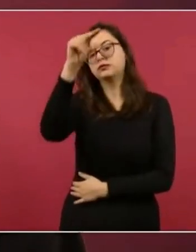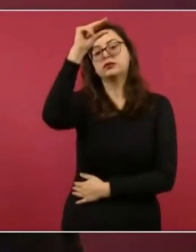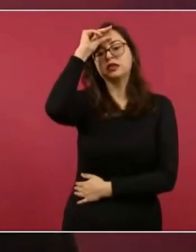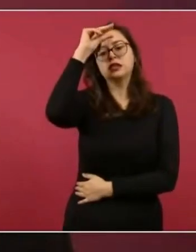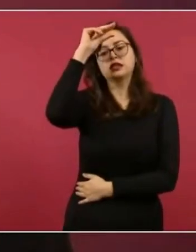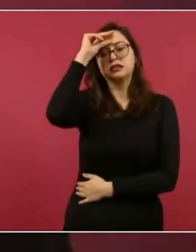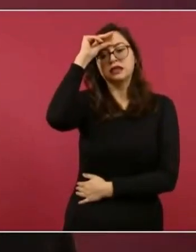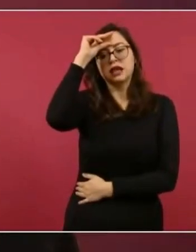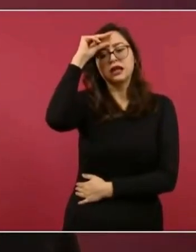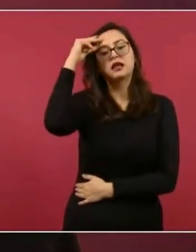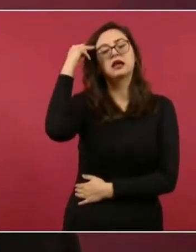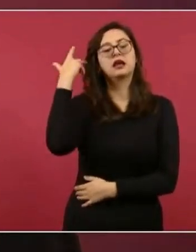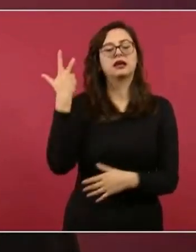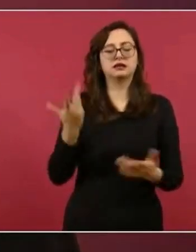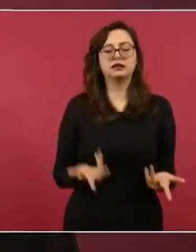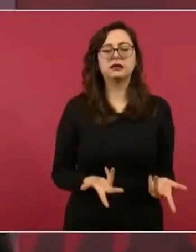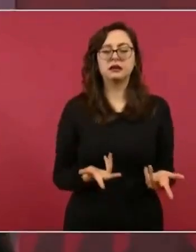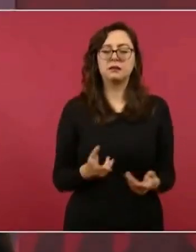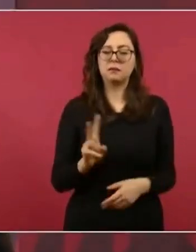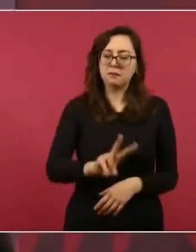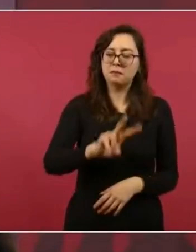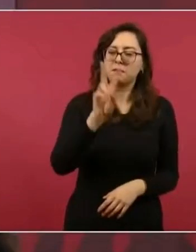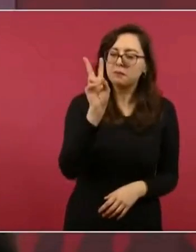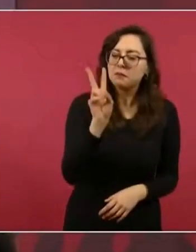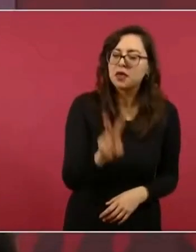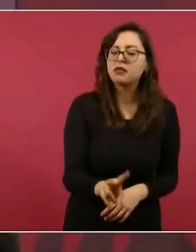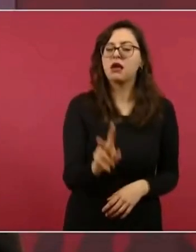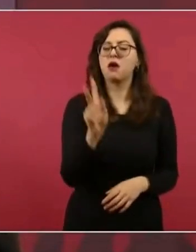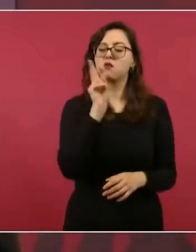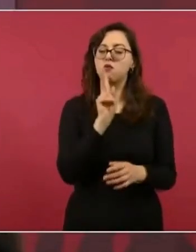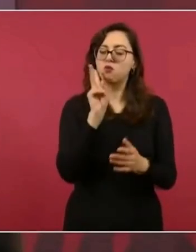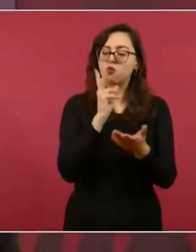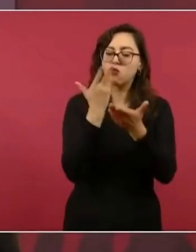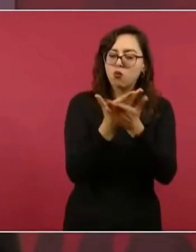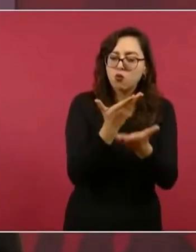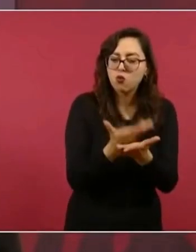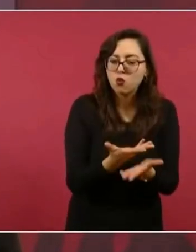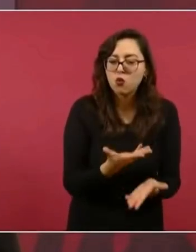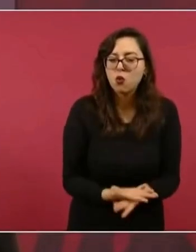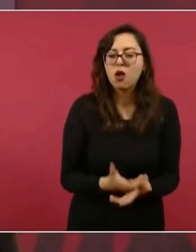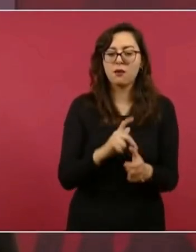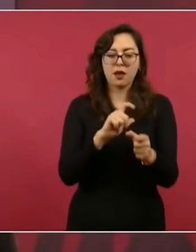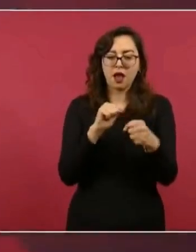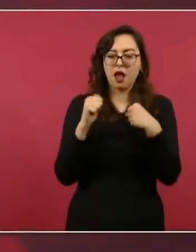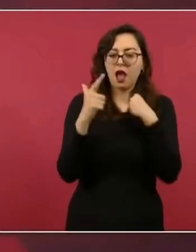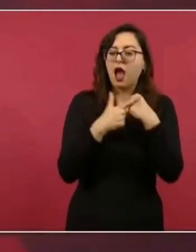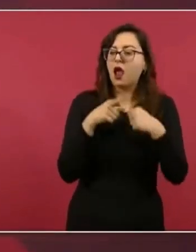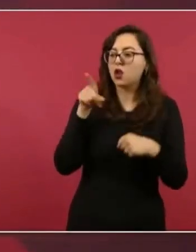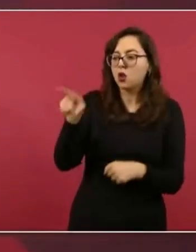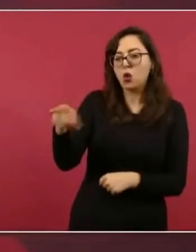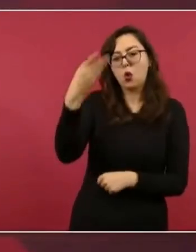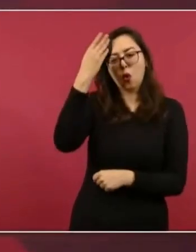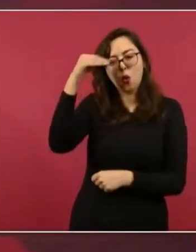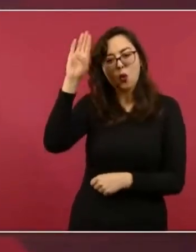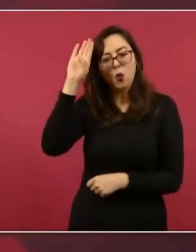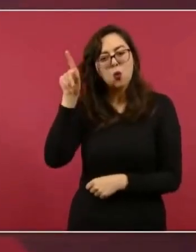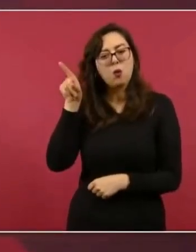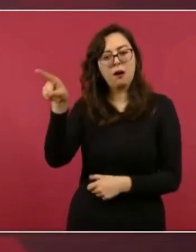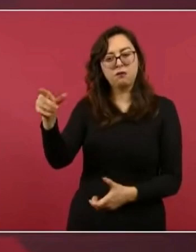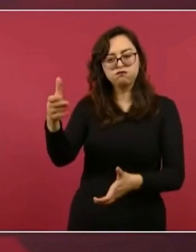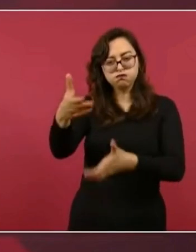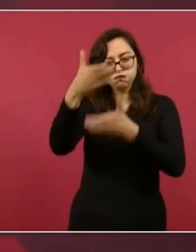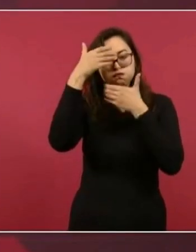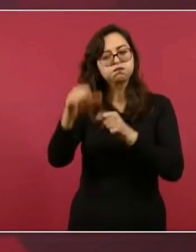¿se puede acusar con elementos, con pruebas a Cuba de promover el terrorismo?